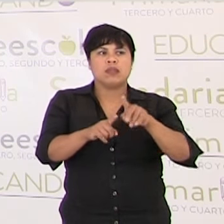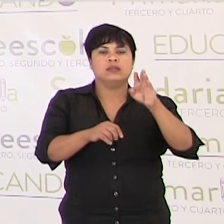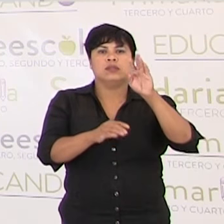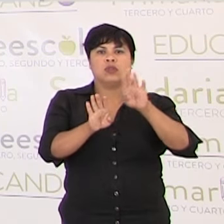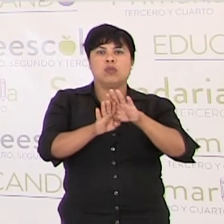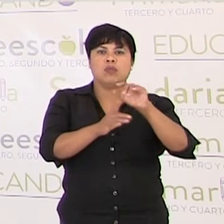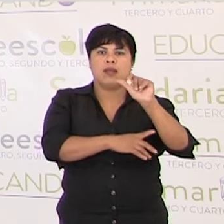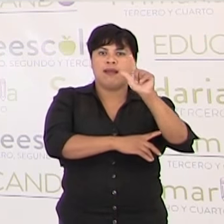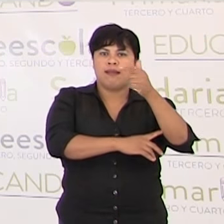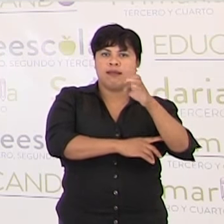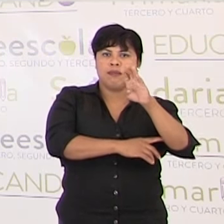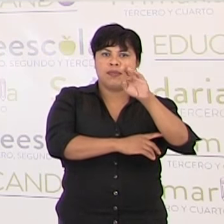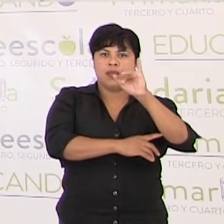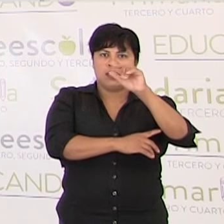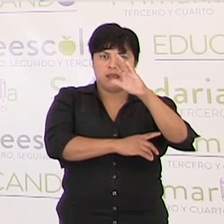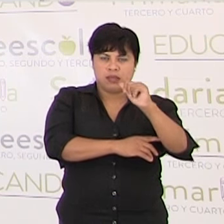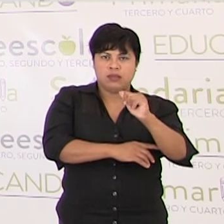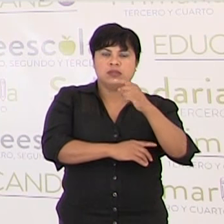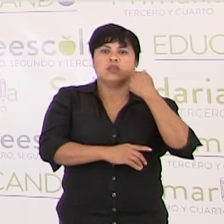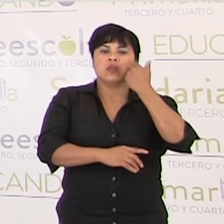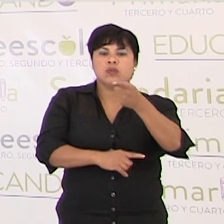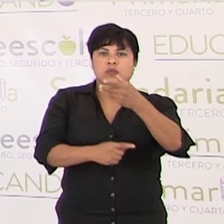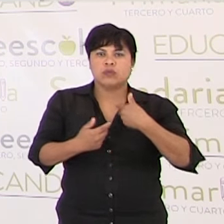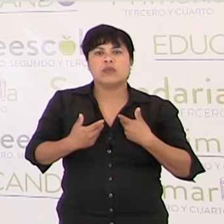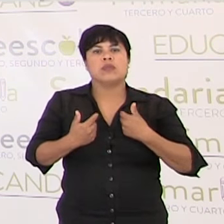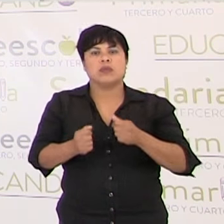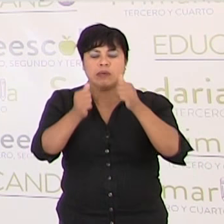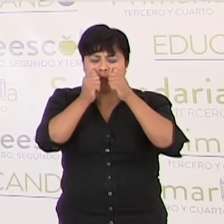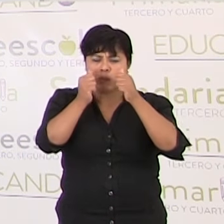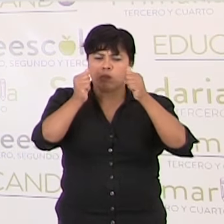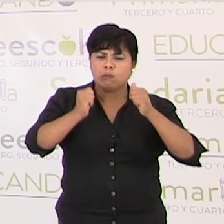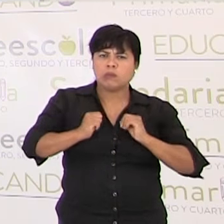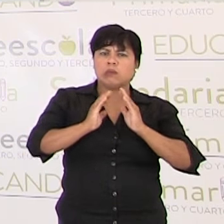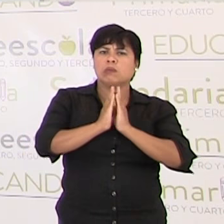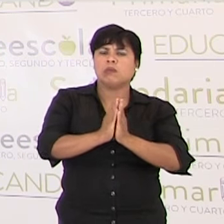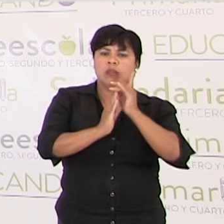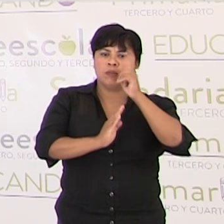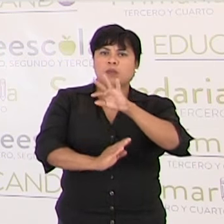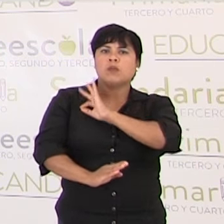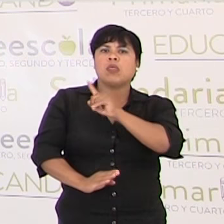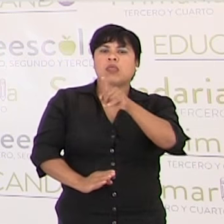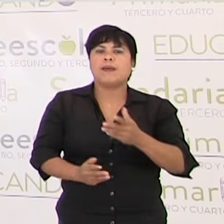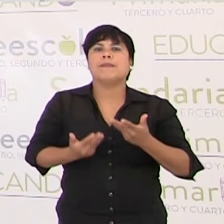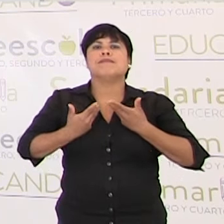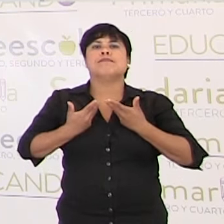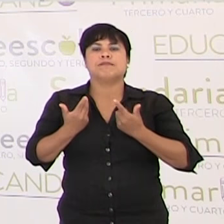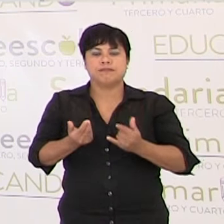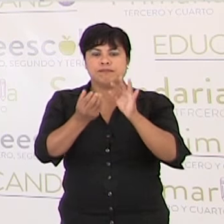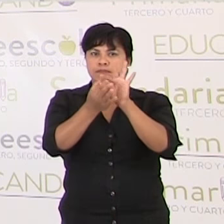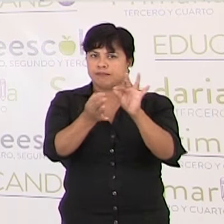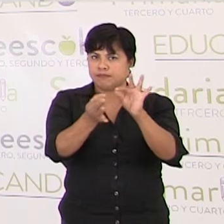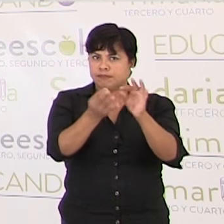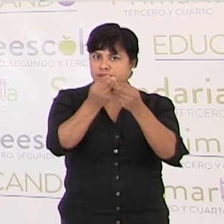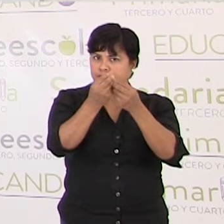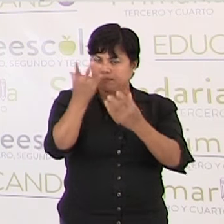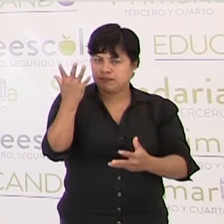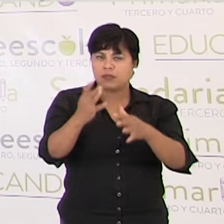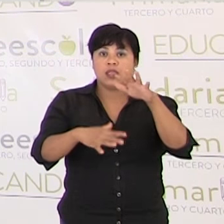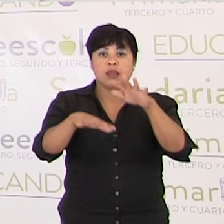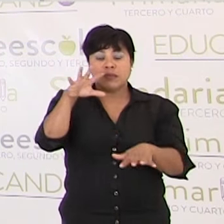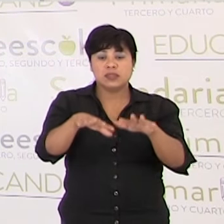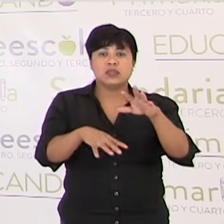expresiones algebraicas. Quiero que me pongan mucha atención para que así se pueda comprender, ¿sí? A veces